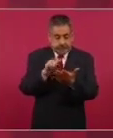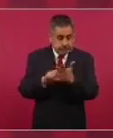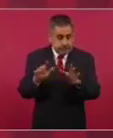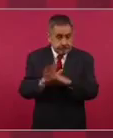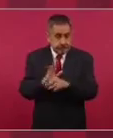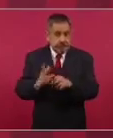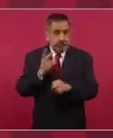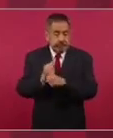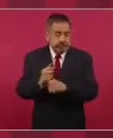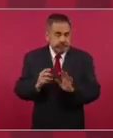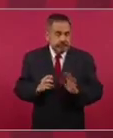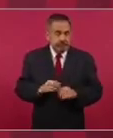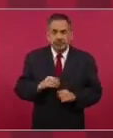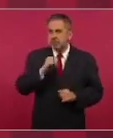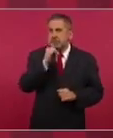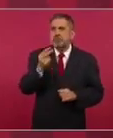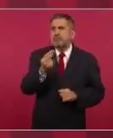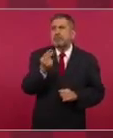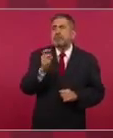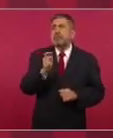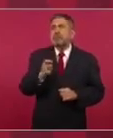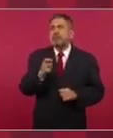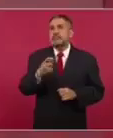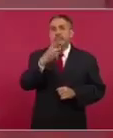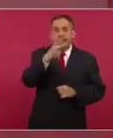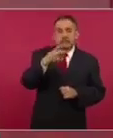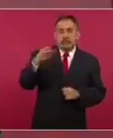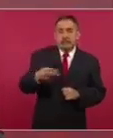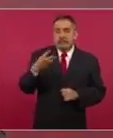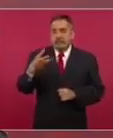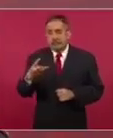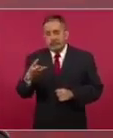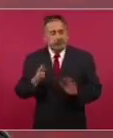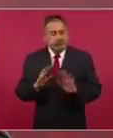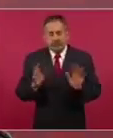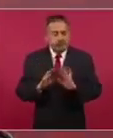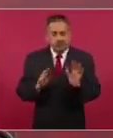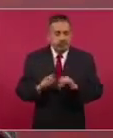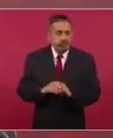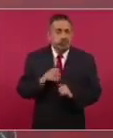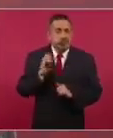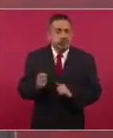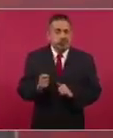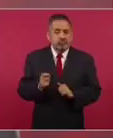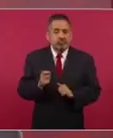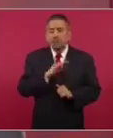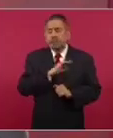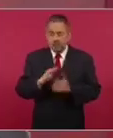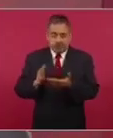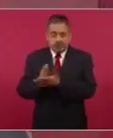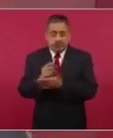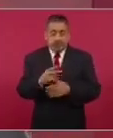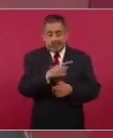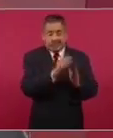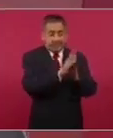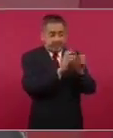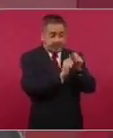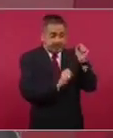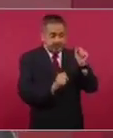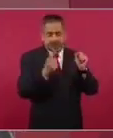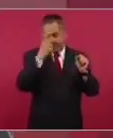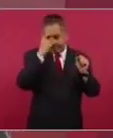se necesitan dos terceras partes de los votos. La reforma constitucional, ya hemos